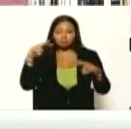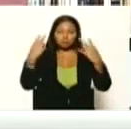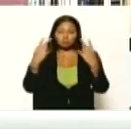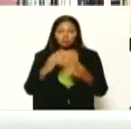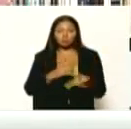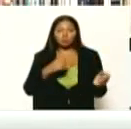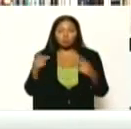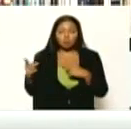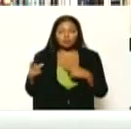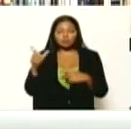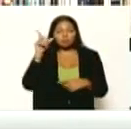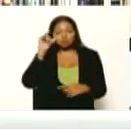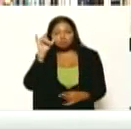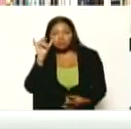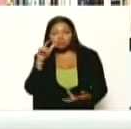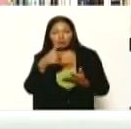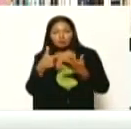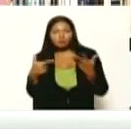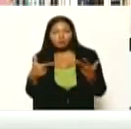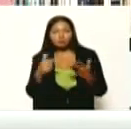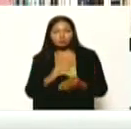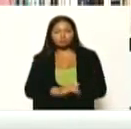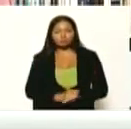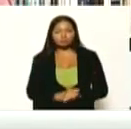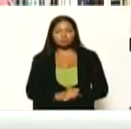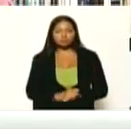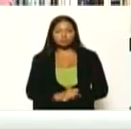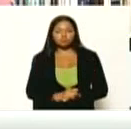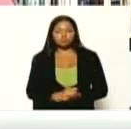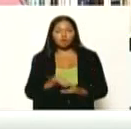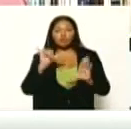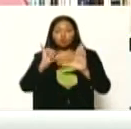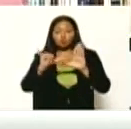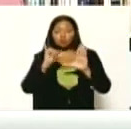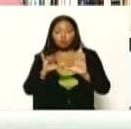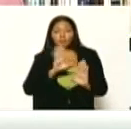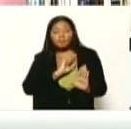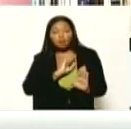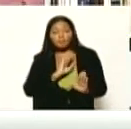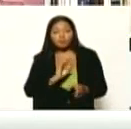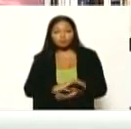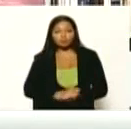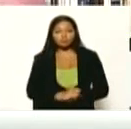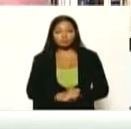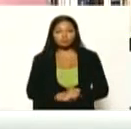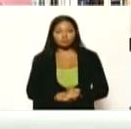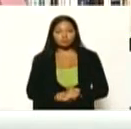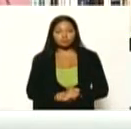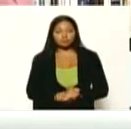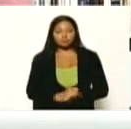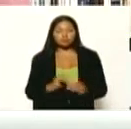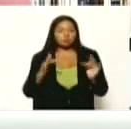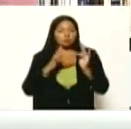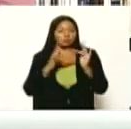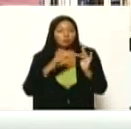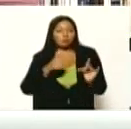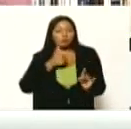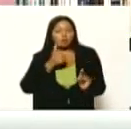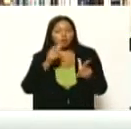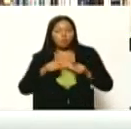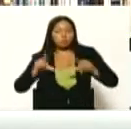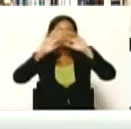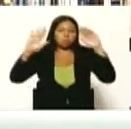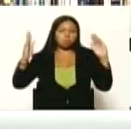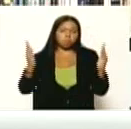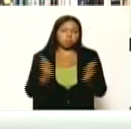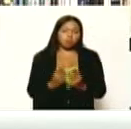Twitter, Instagram, Periscope, YouTube, en mi canal de YouTube. Y el que se esté conectando en cualquier lugar del